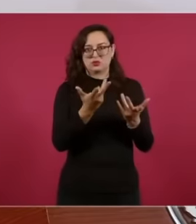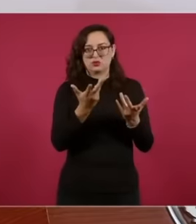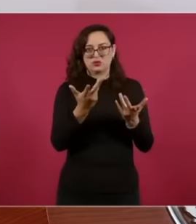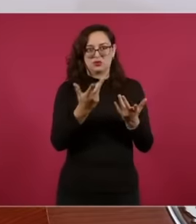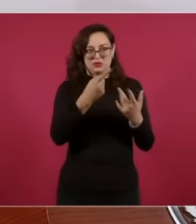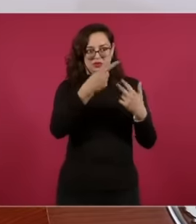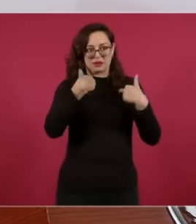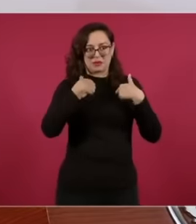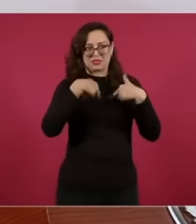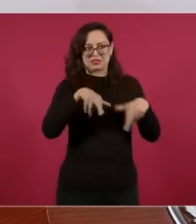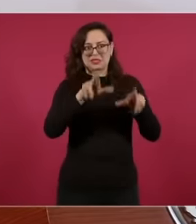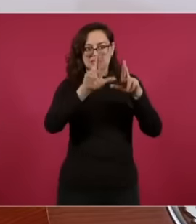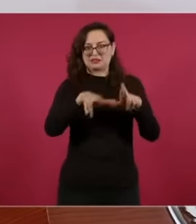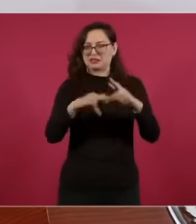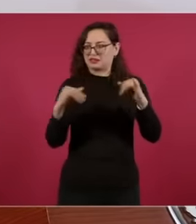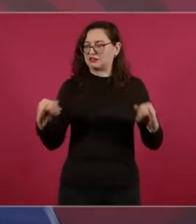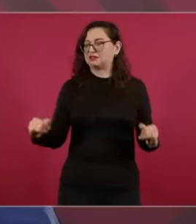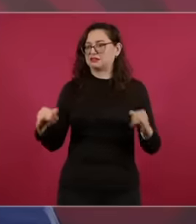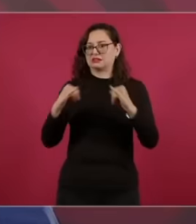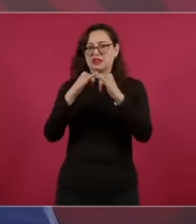representa.